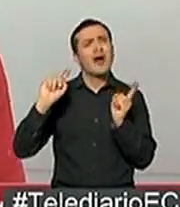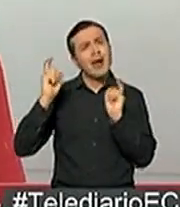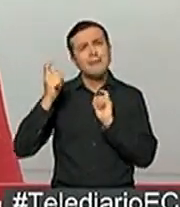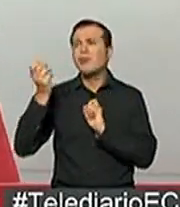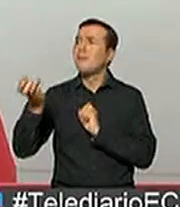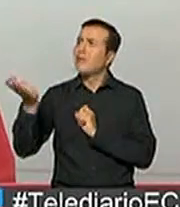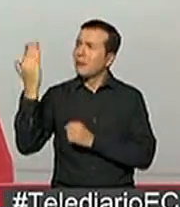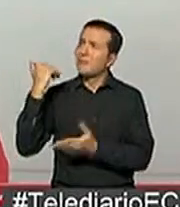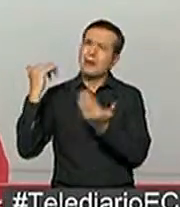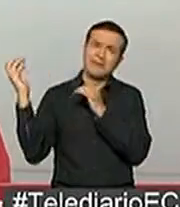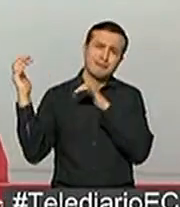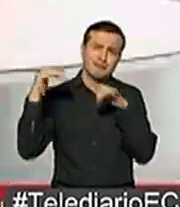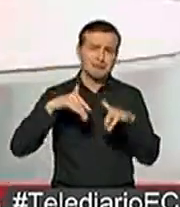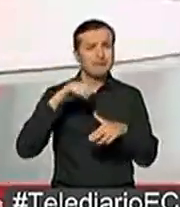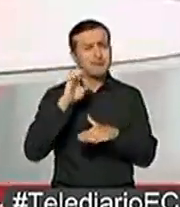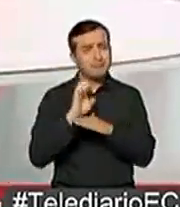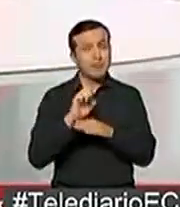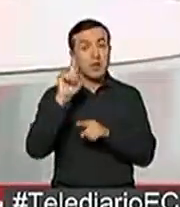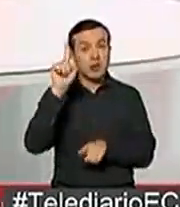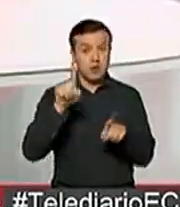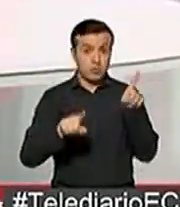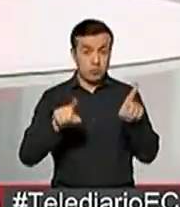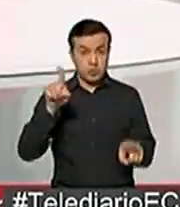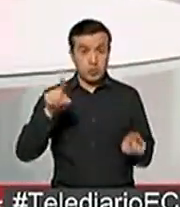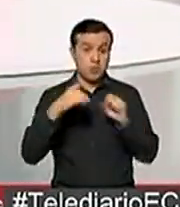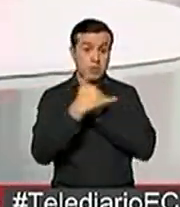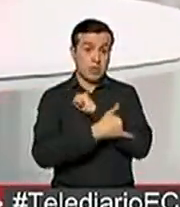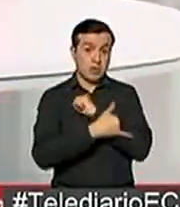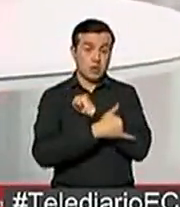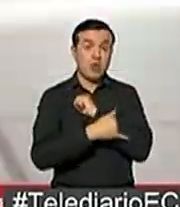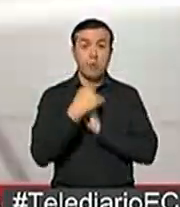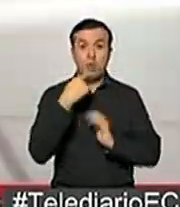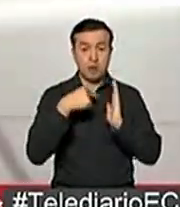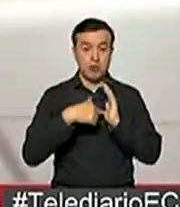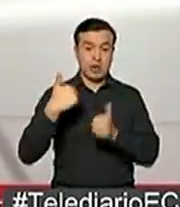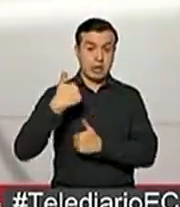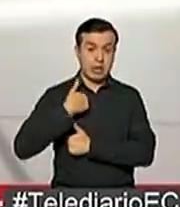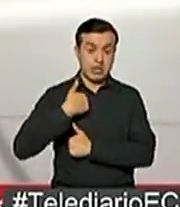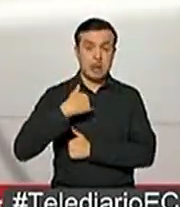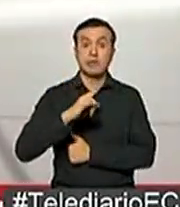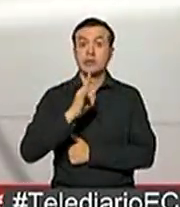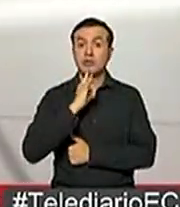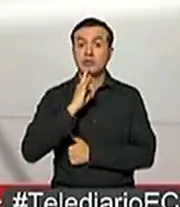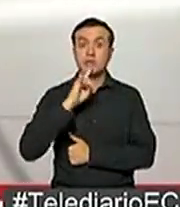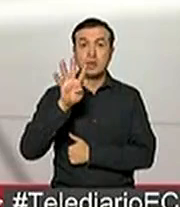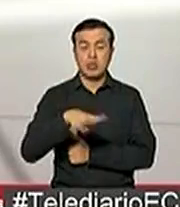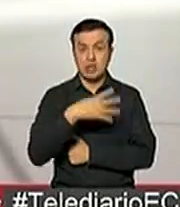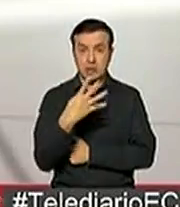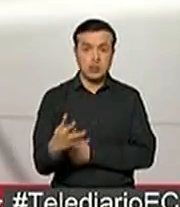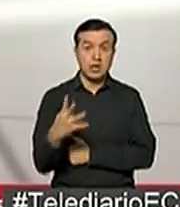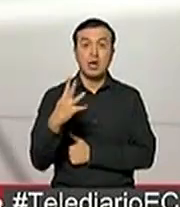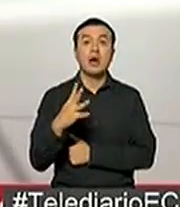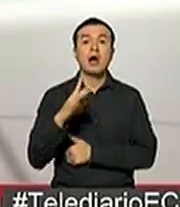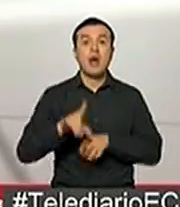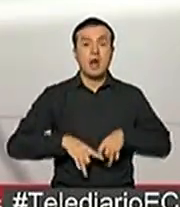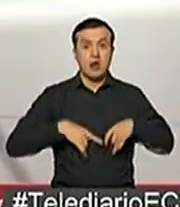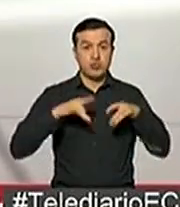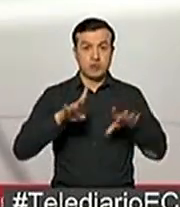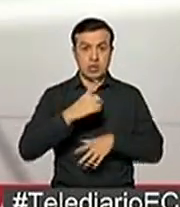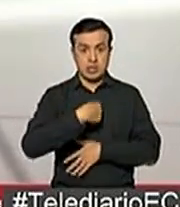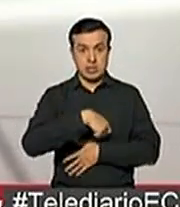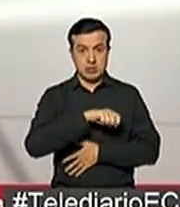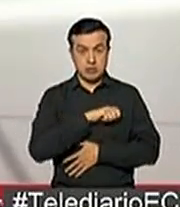entendemos entendemos que varios países entre ellos canadá eeuu inglaterra australia y españa